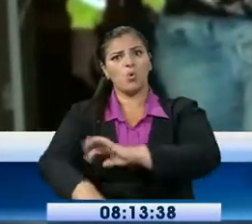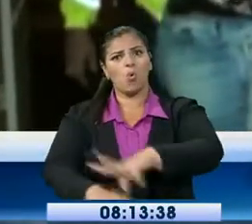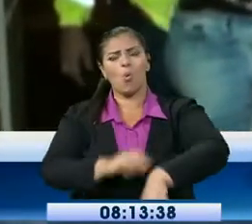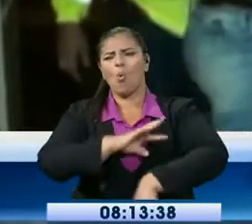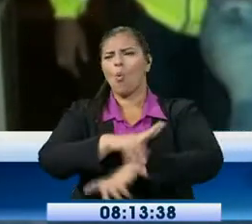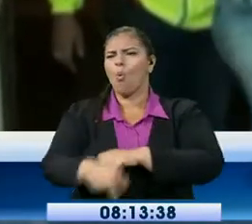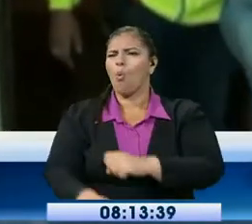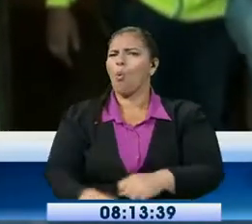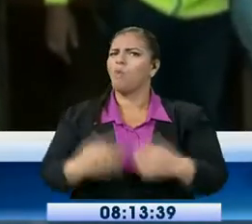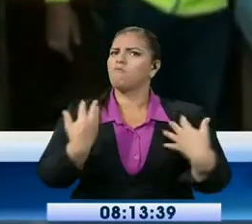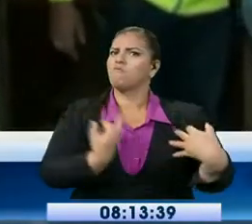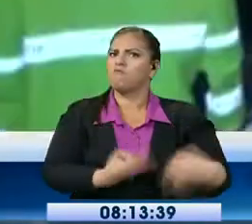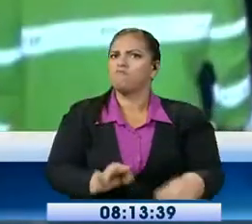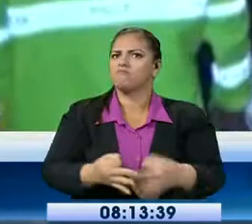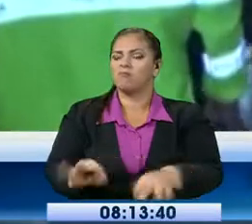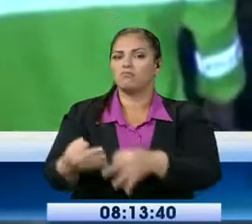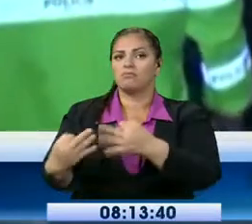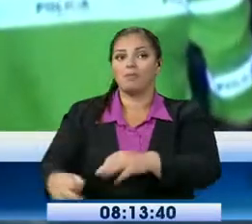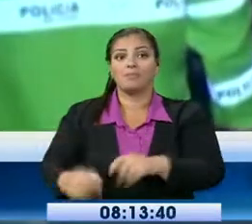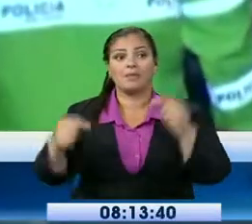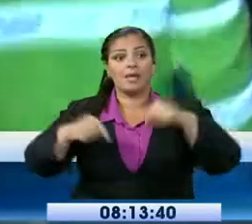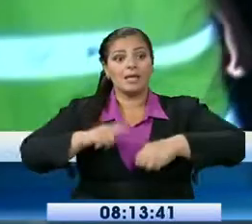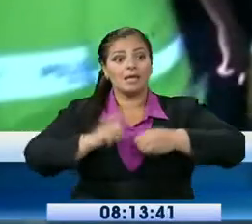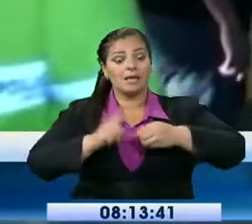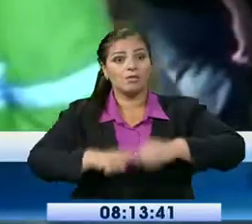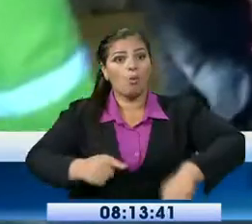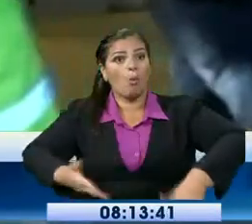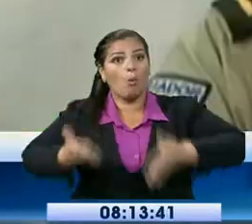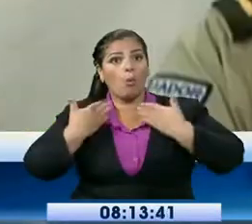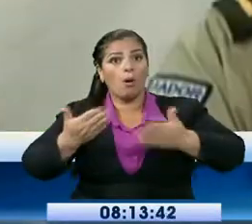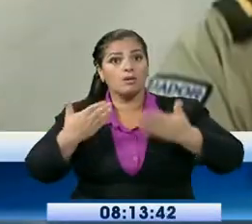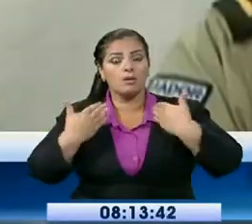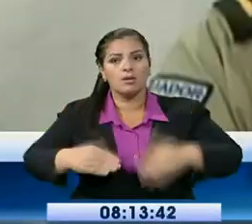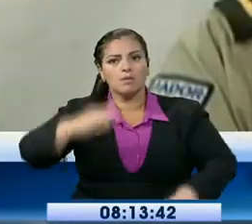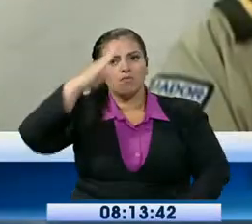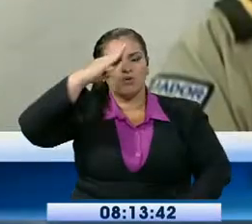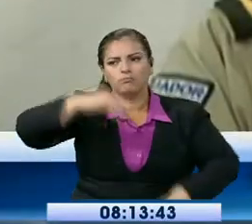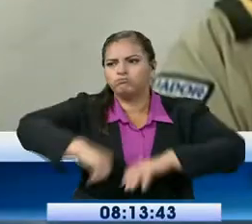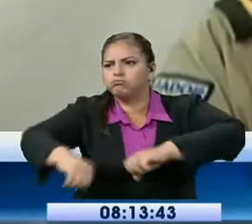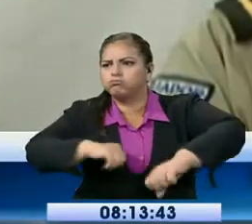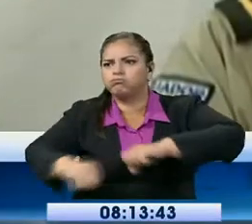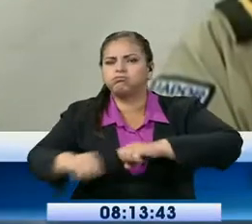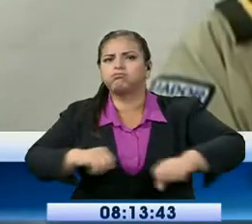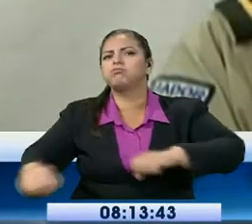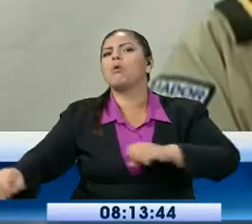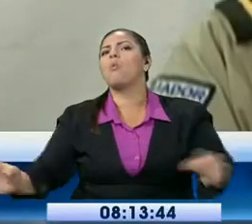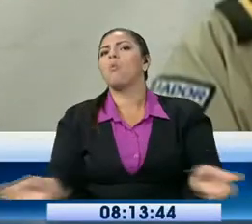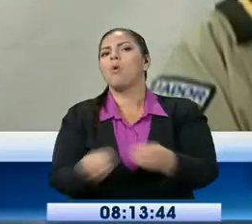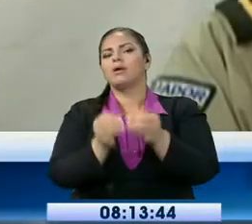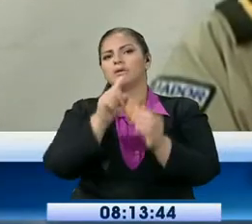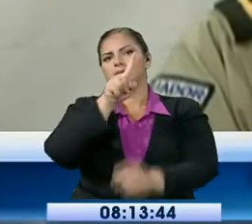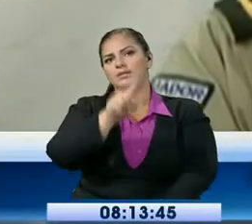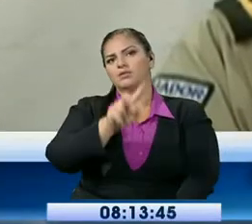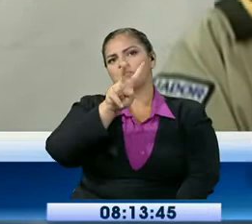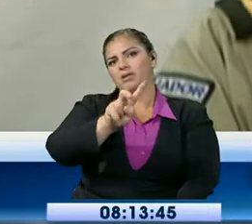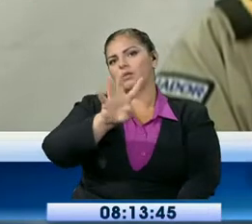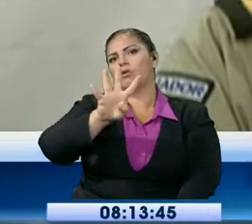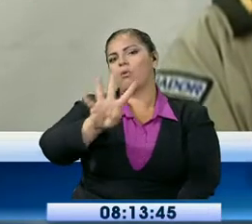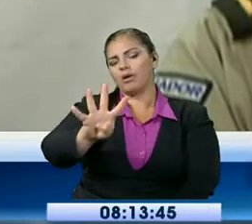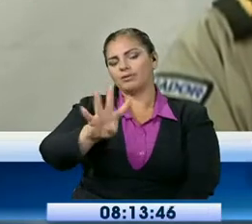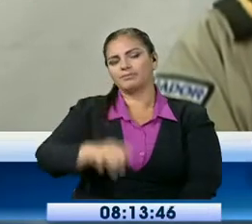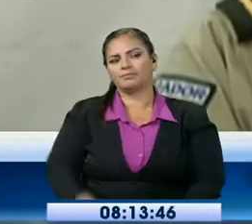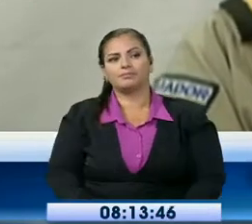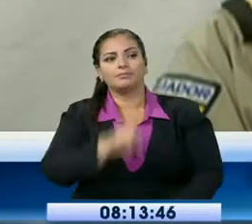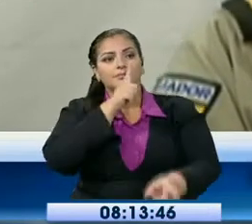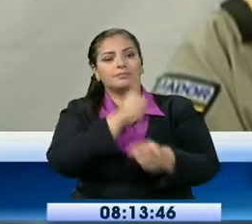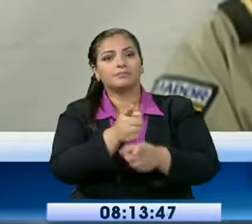Quito y Guayaquil se realizaron 104 eventos contra la delincuencia. Despliega acciones operativas a nivel nacional a través de